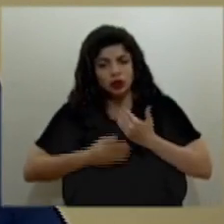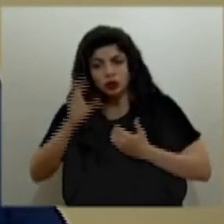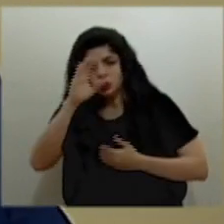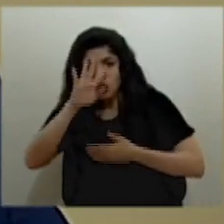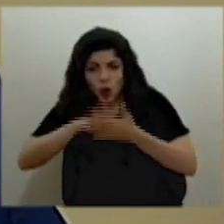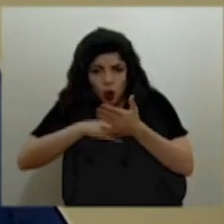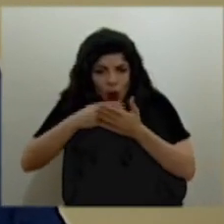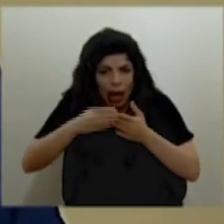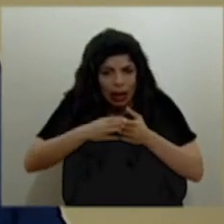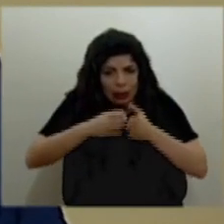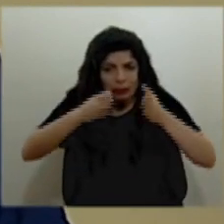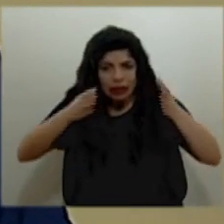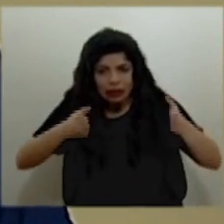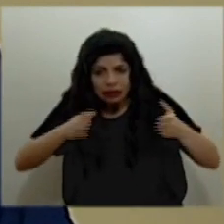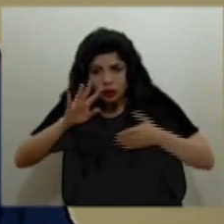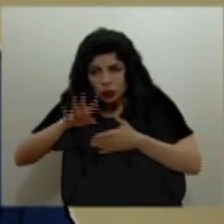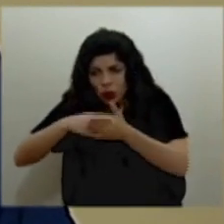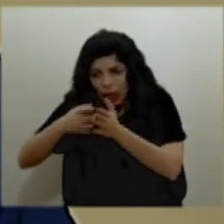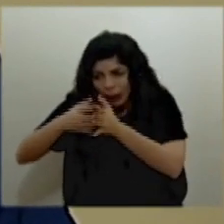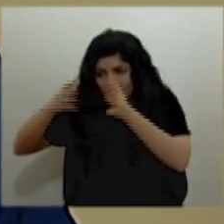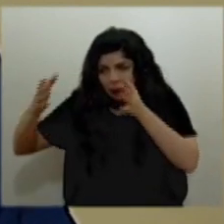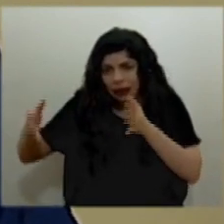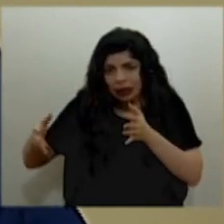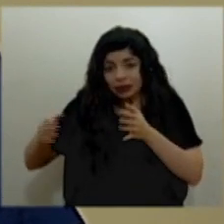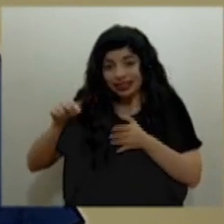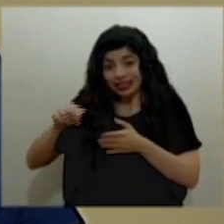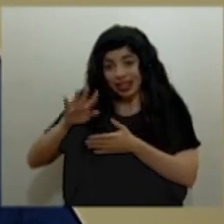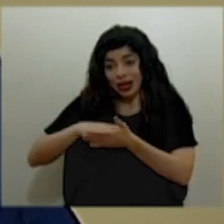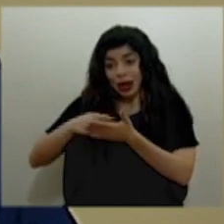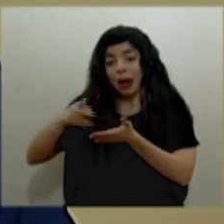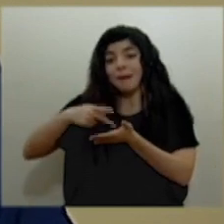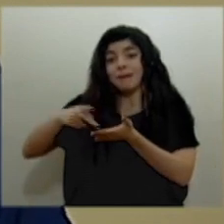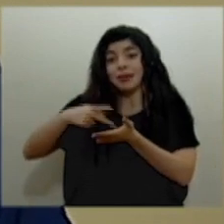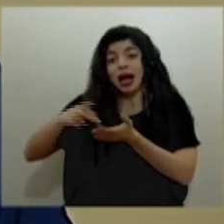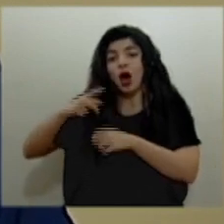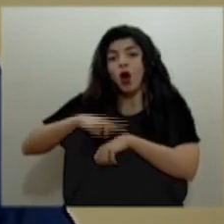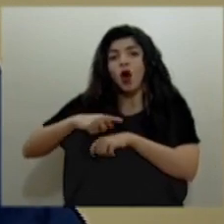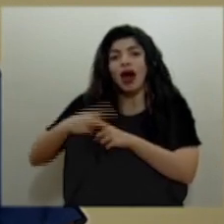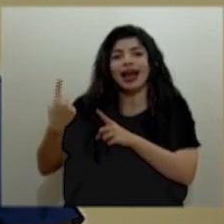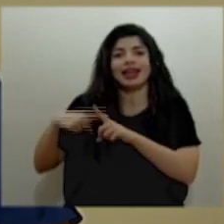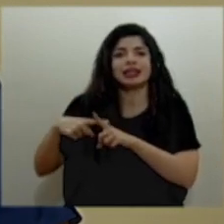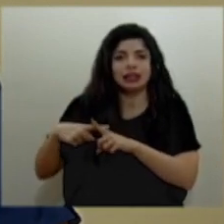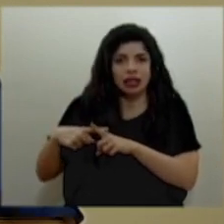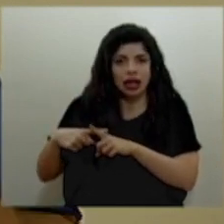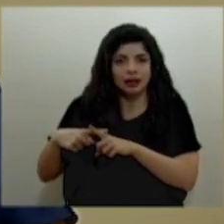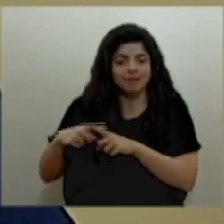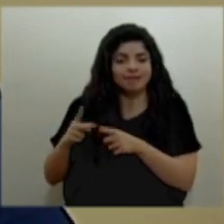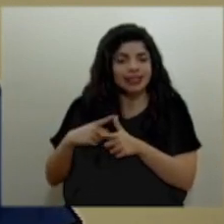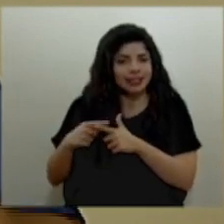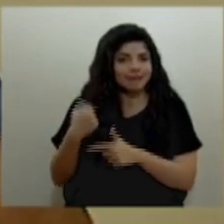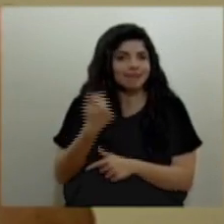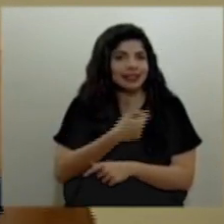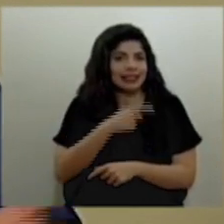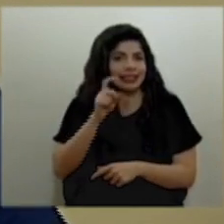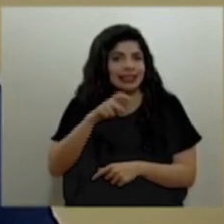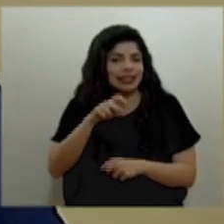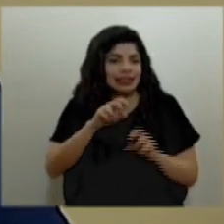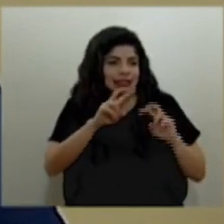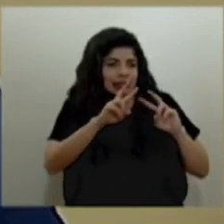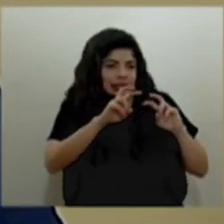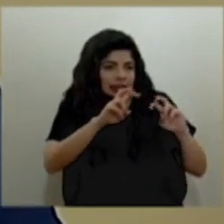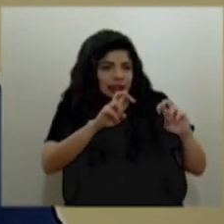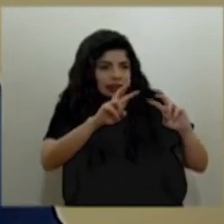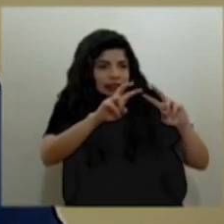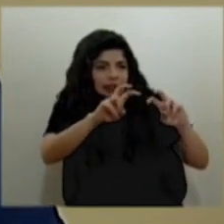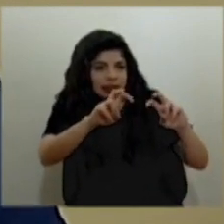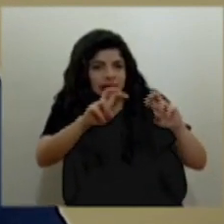de horarios. Los horarios se pagan con tiempo extraordinario. Entonces tenemos que estar también haciendo un análisis constante de